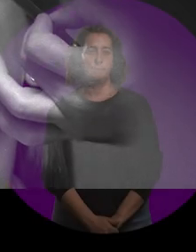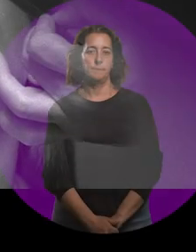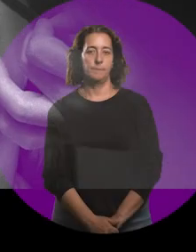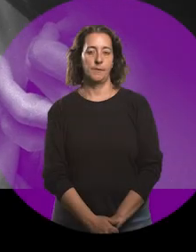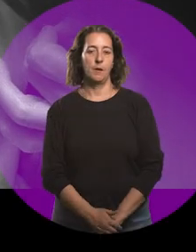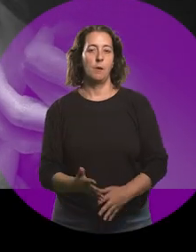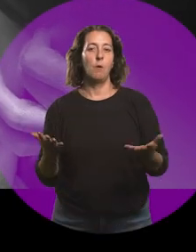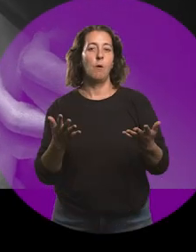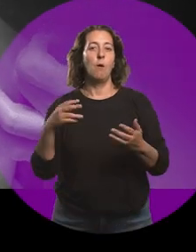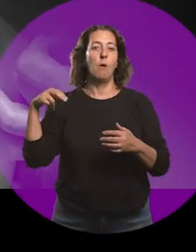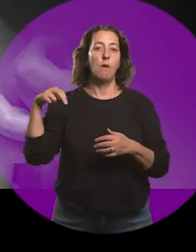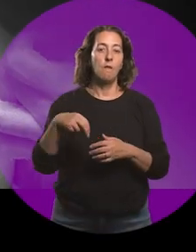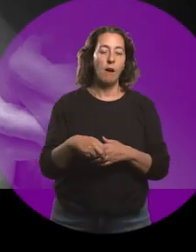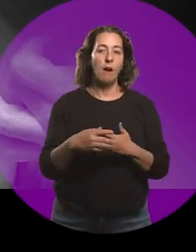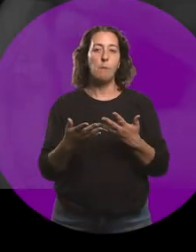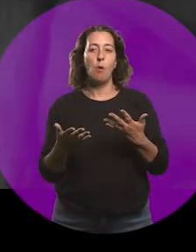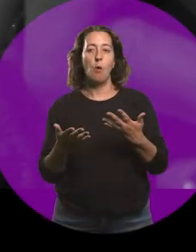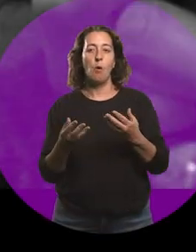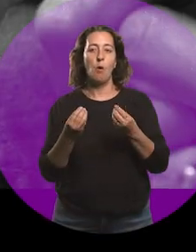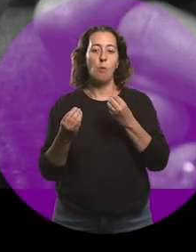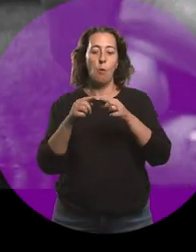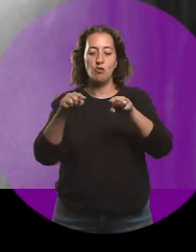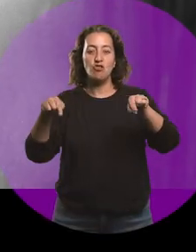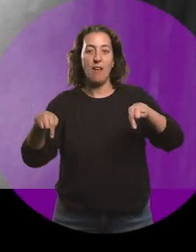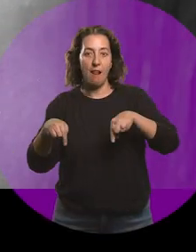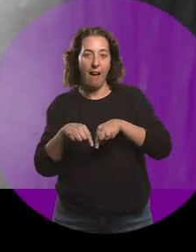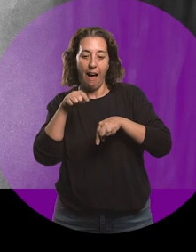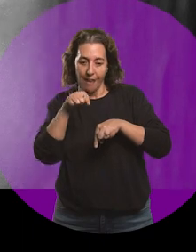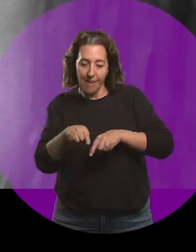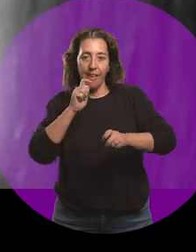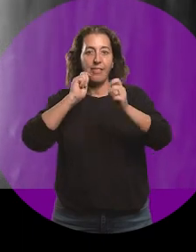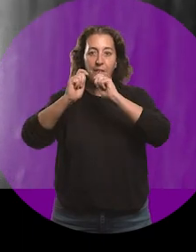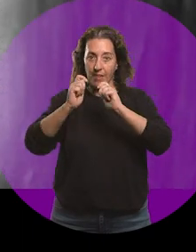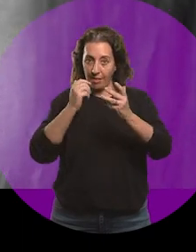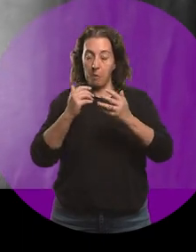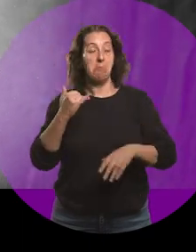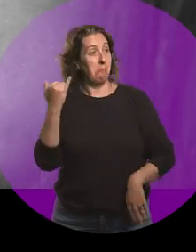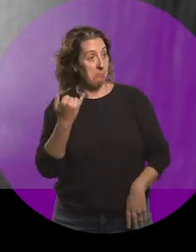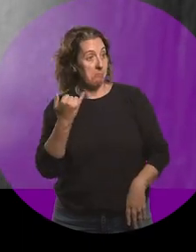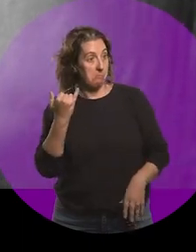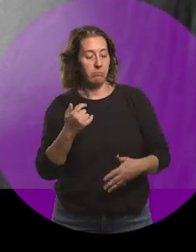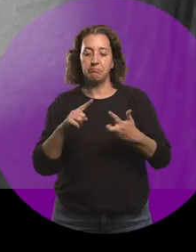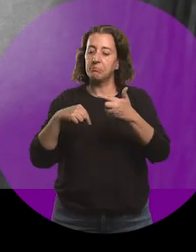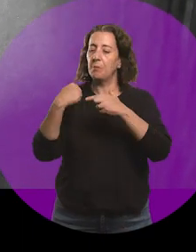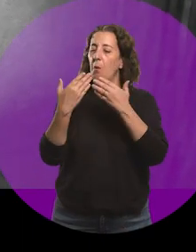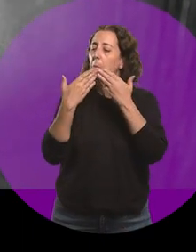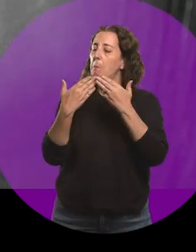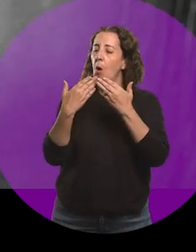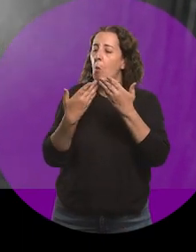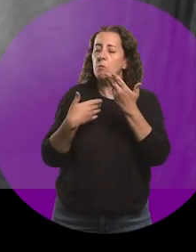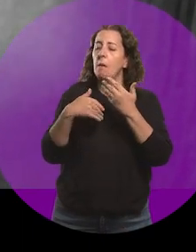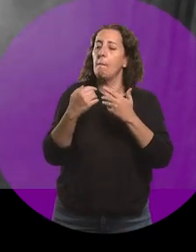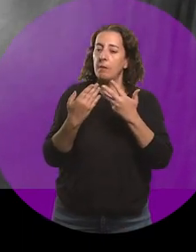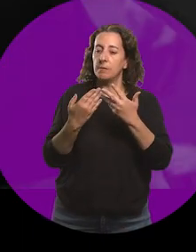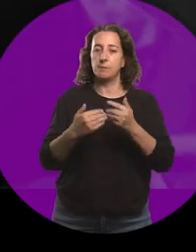Bajamos a la sala misma de las entrevistas. Sí. Y después un par de preguntas más que te hace